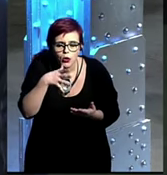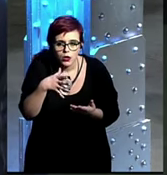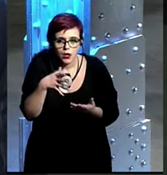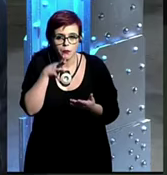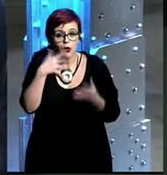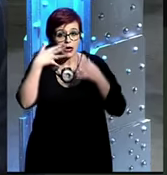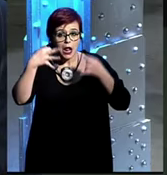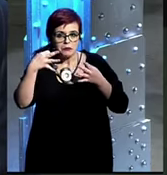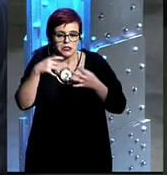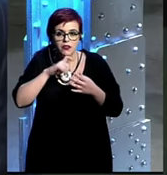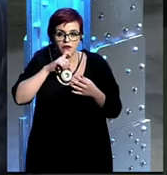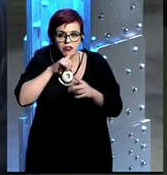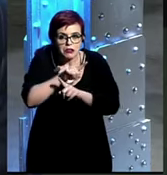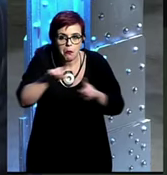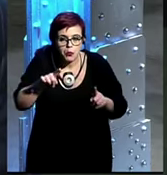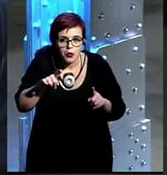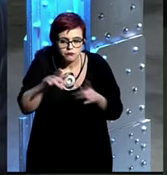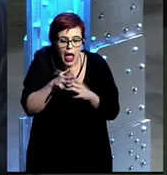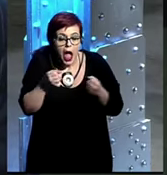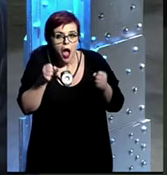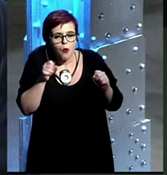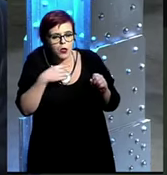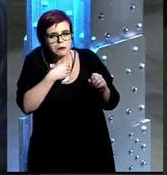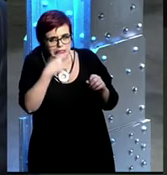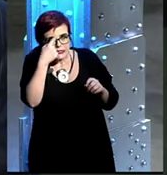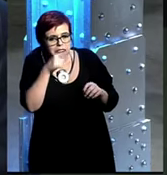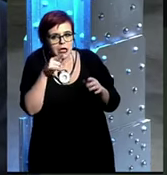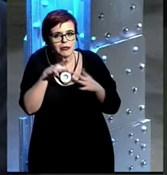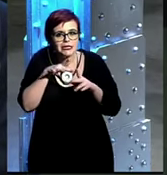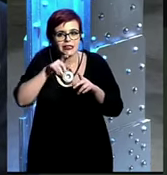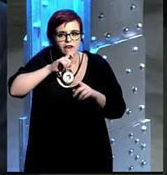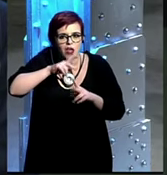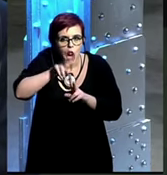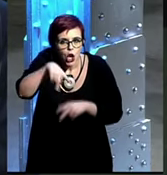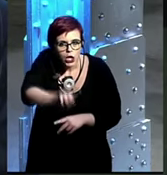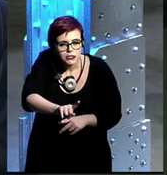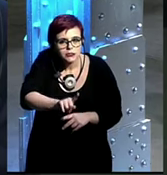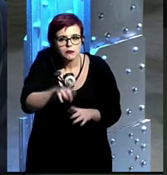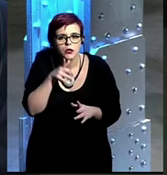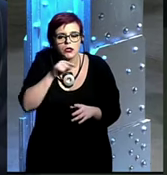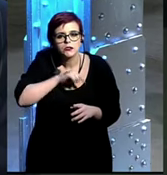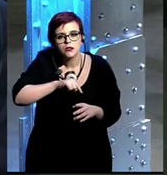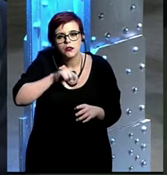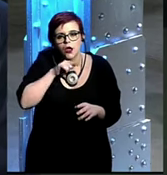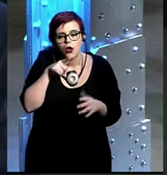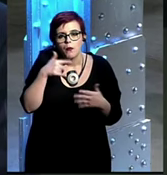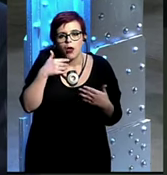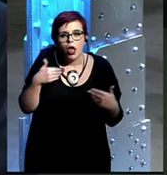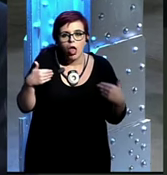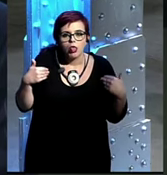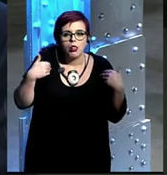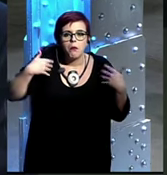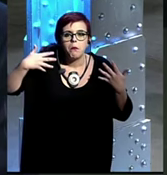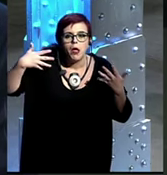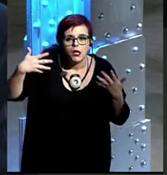porque no debería ser tan difícil. Y a pesar de ello, aunque racionalmente sabes que no es tan difícil, te sientes tan pesado teniendo que